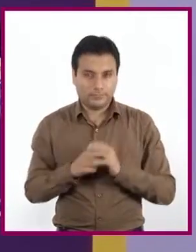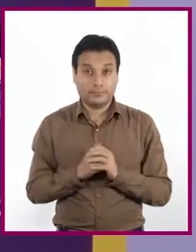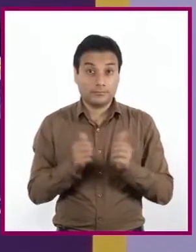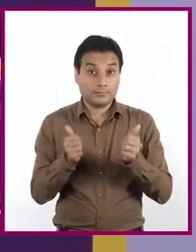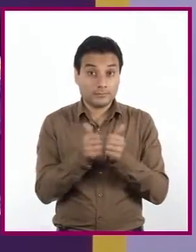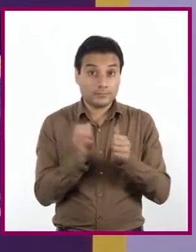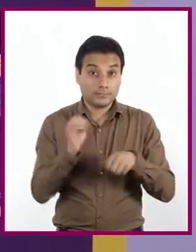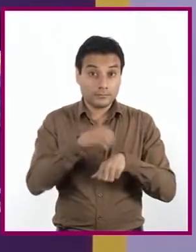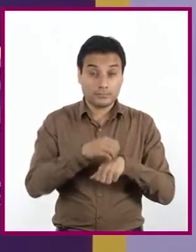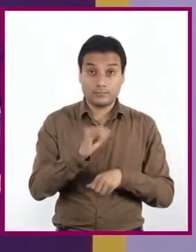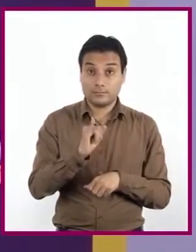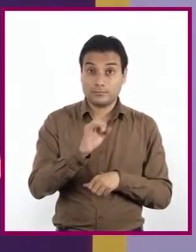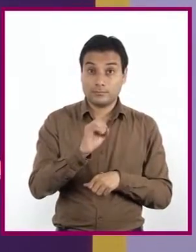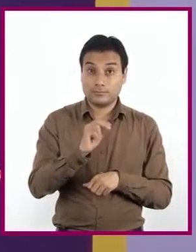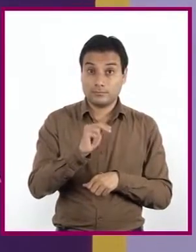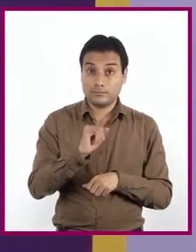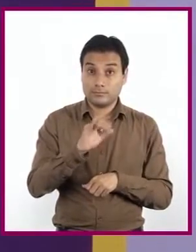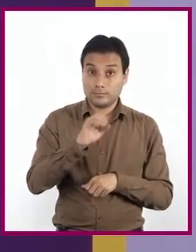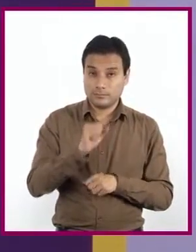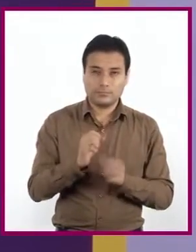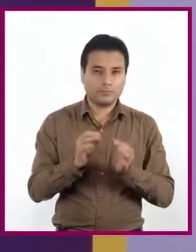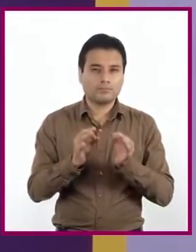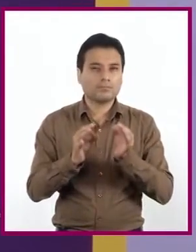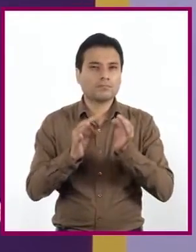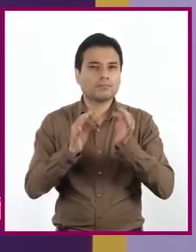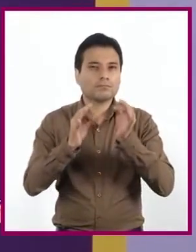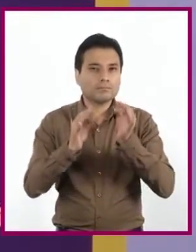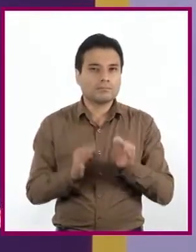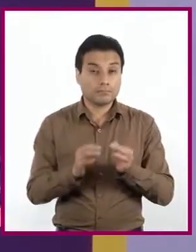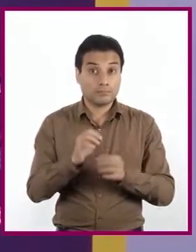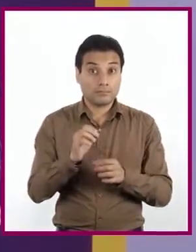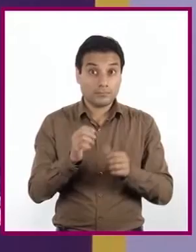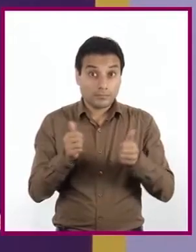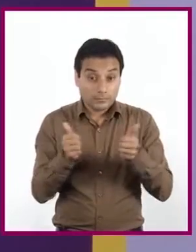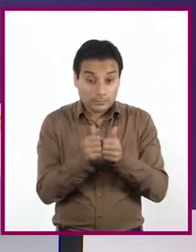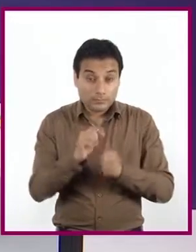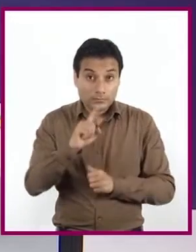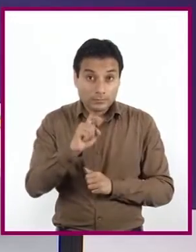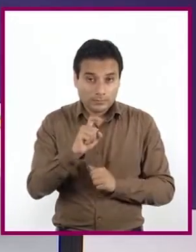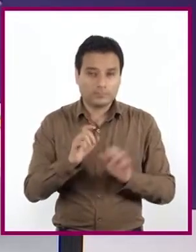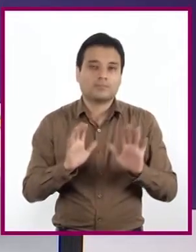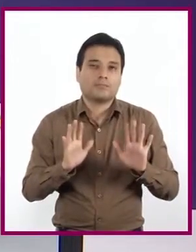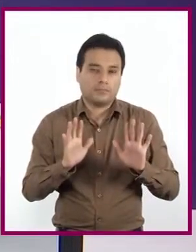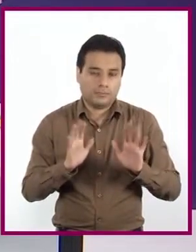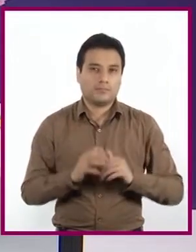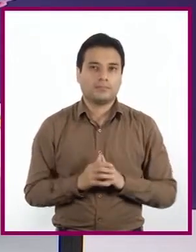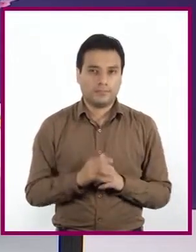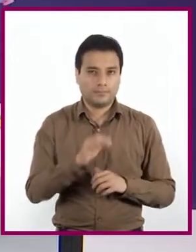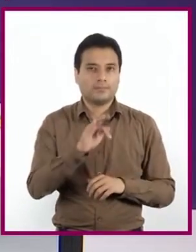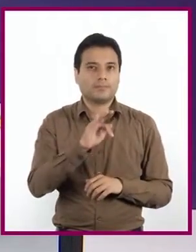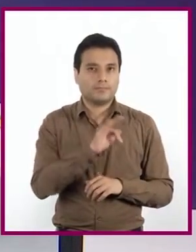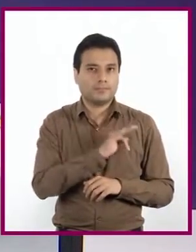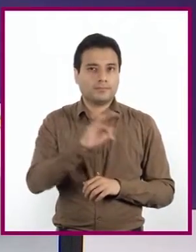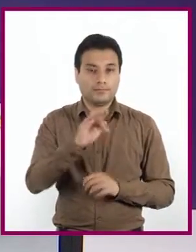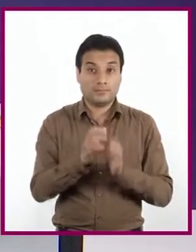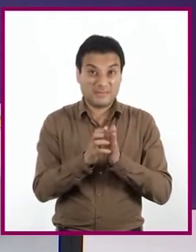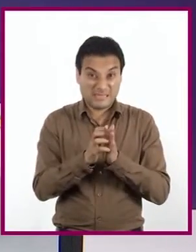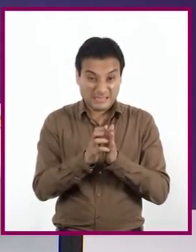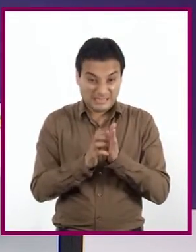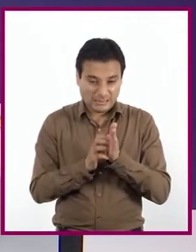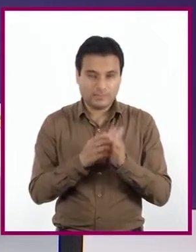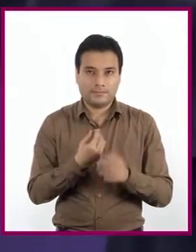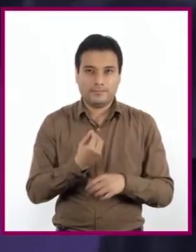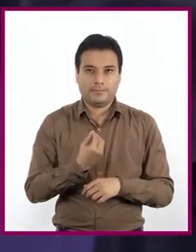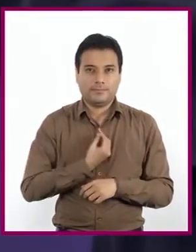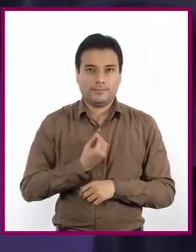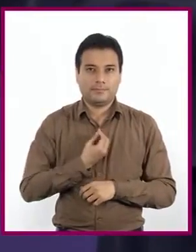conducen la corriente eléctrica solo si se encuentran disueltos en agua. Son resistentes a las rayaduras, pero frágiles,